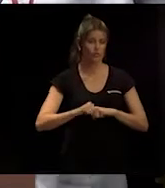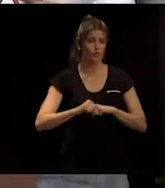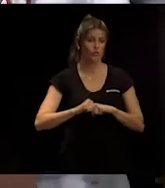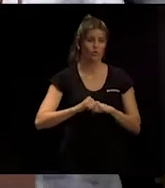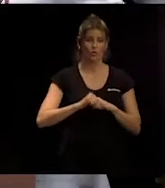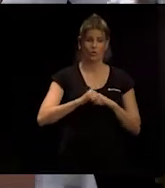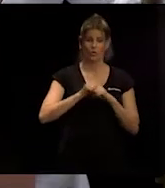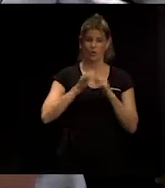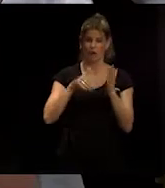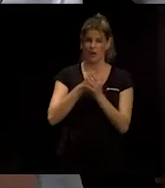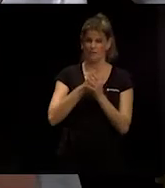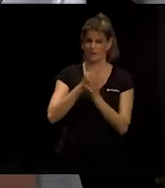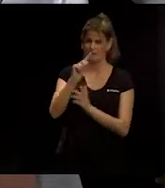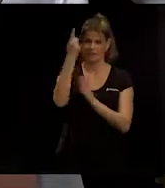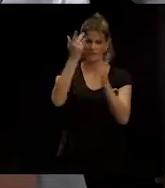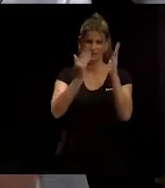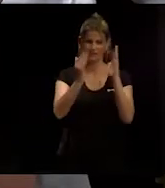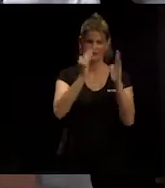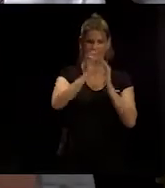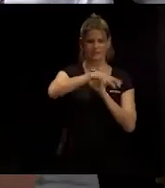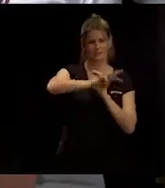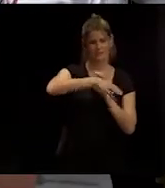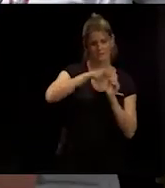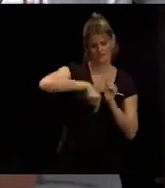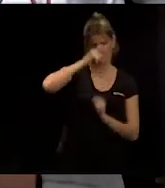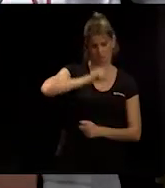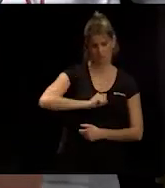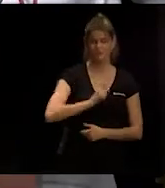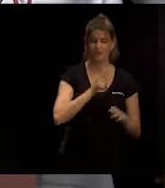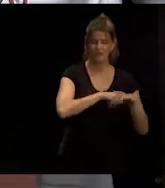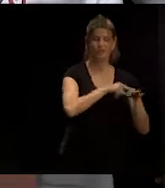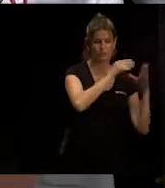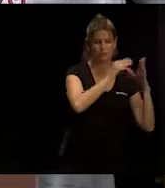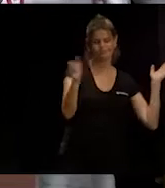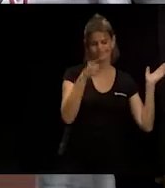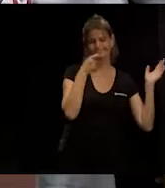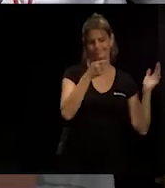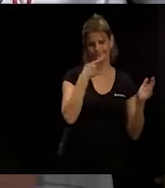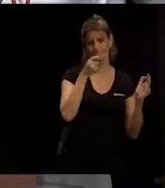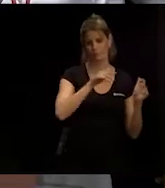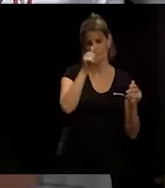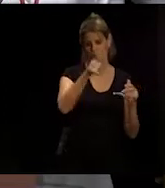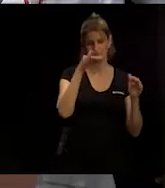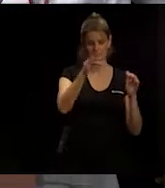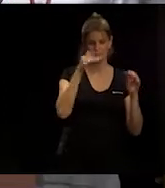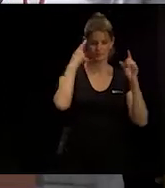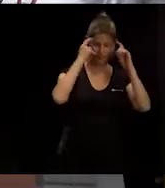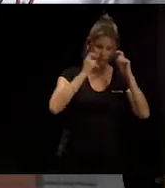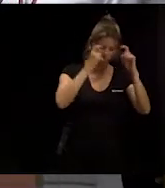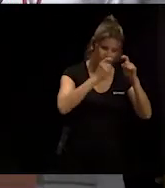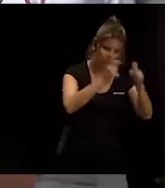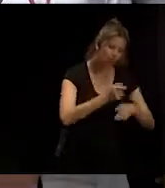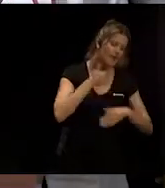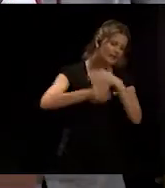año. O sea que ha sido un proyecto que nos ha costado tiempo y mucho esfuerzo. El recorrido ha sido largo, pero creemos que ha